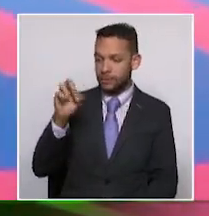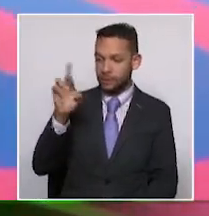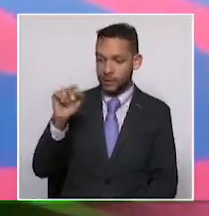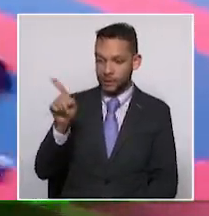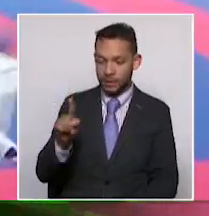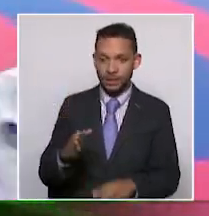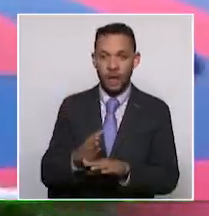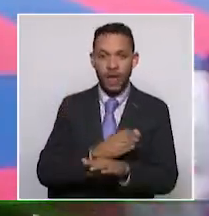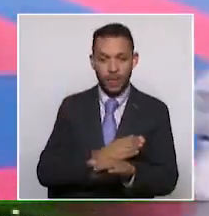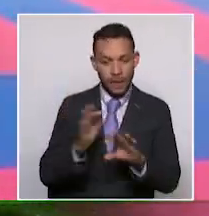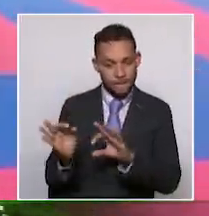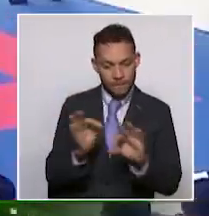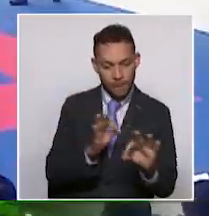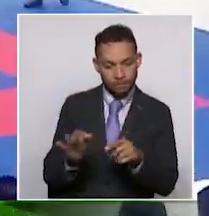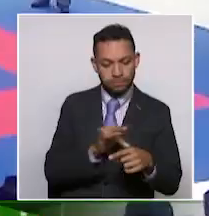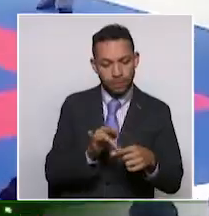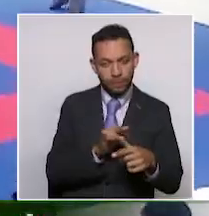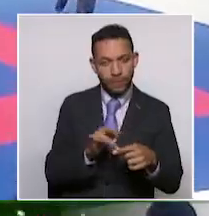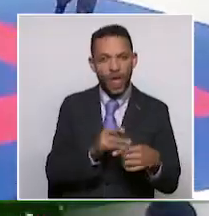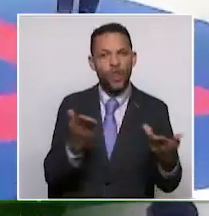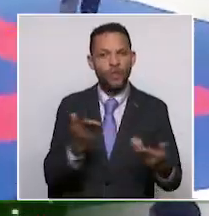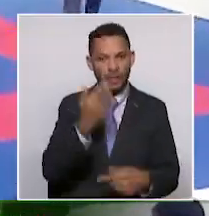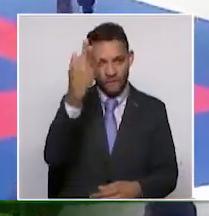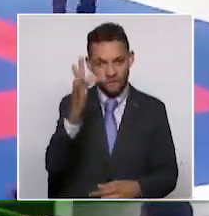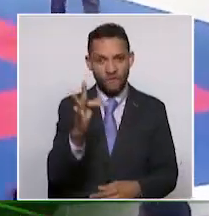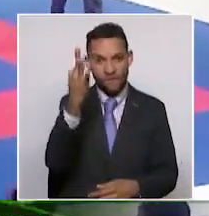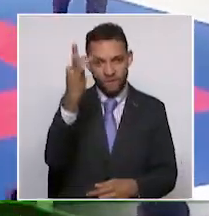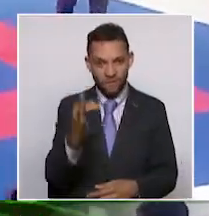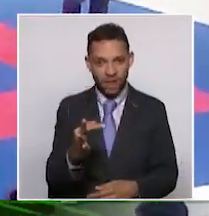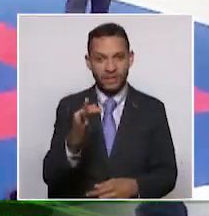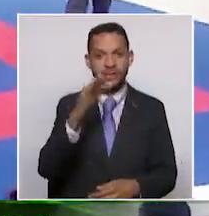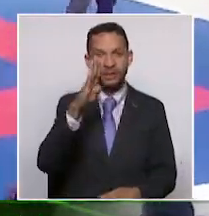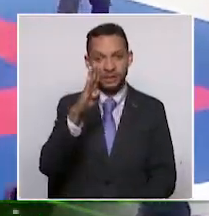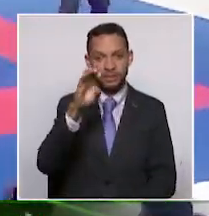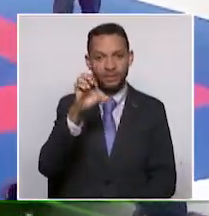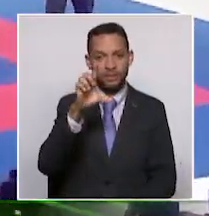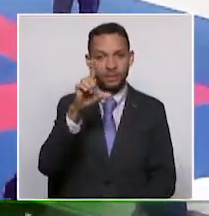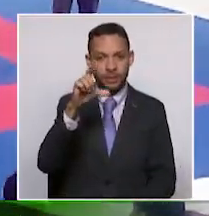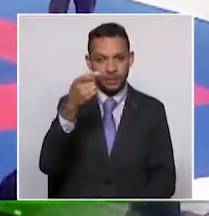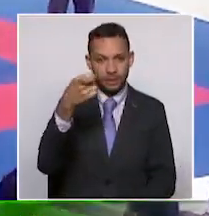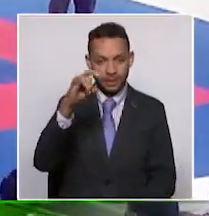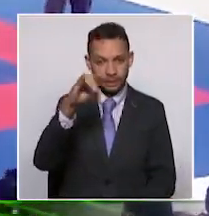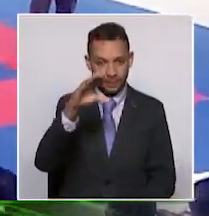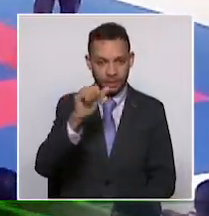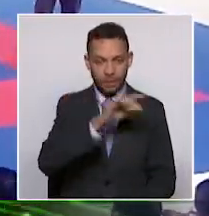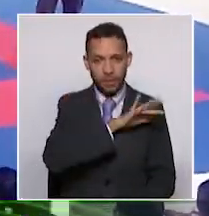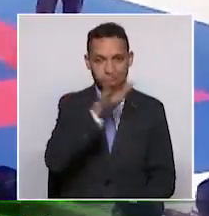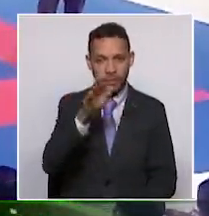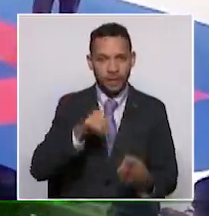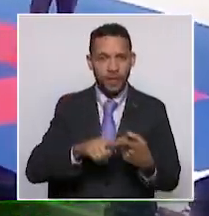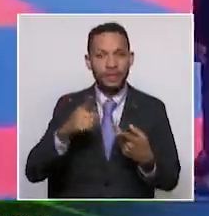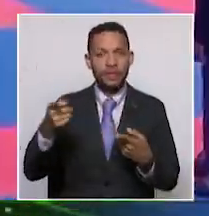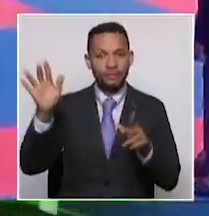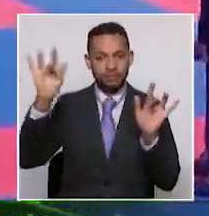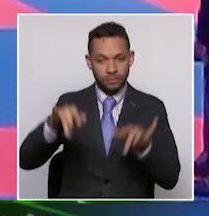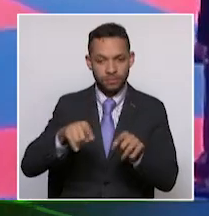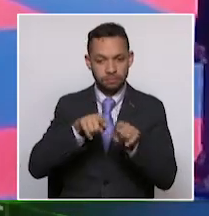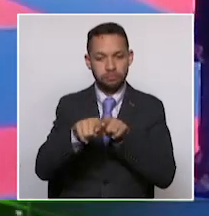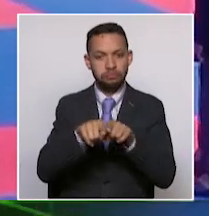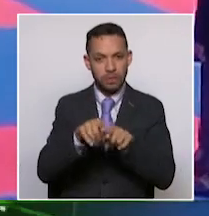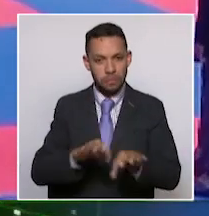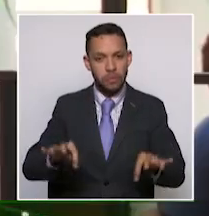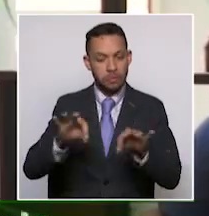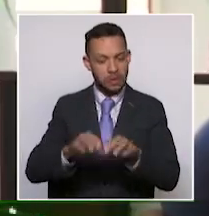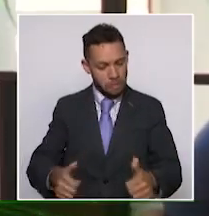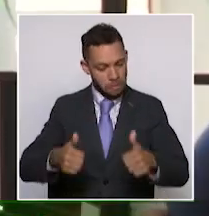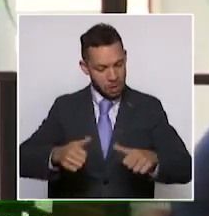con participación en torneos en Francia y Bélgica y además en diferentes ciclos con el equipo nacional. A la cita bolivariana llega en muy buena condición